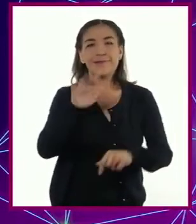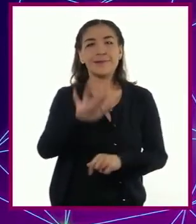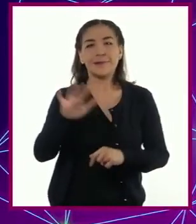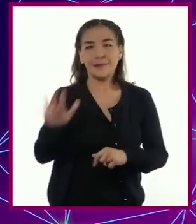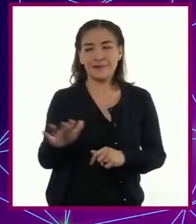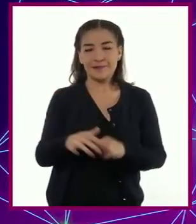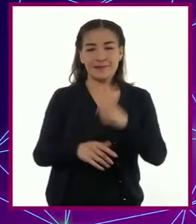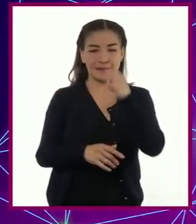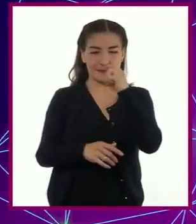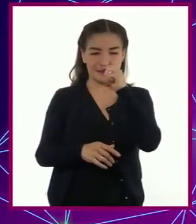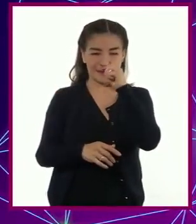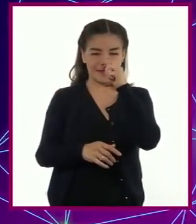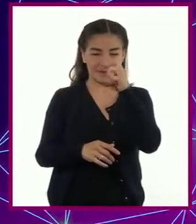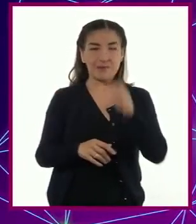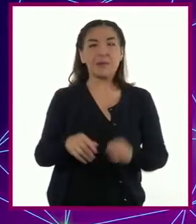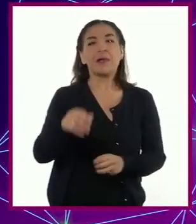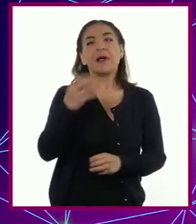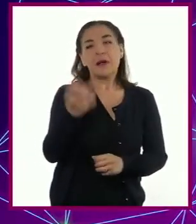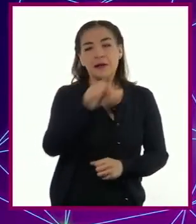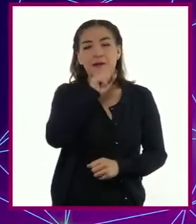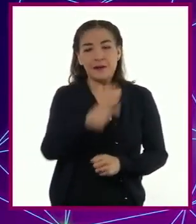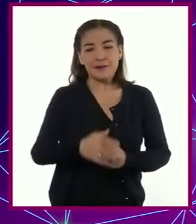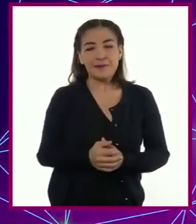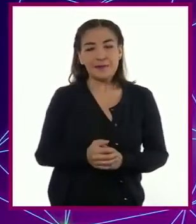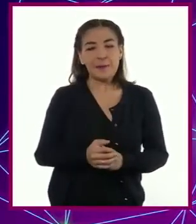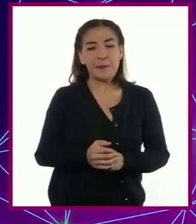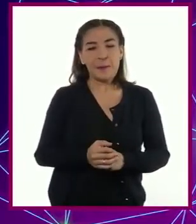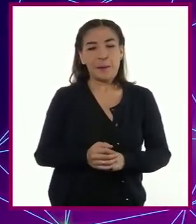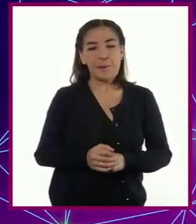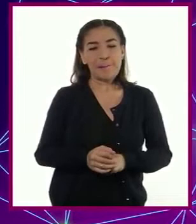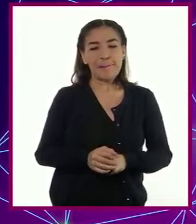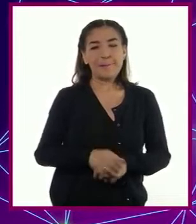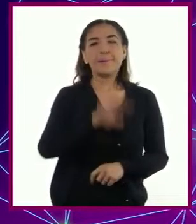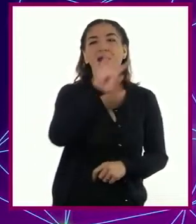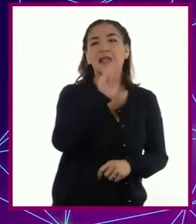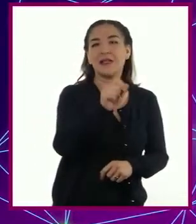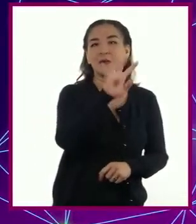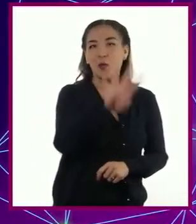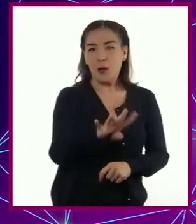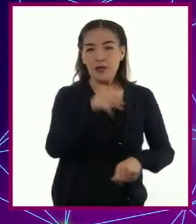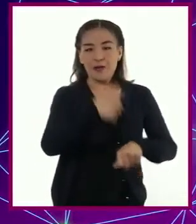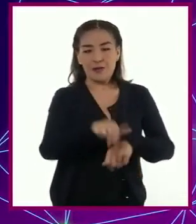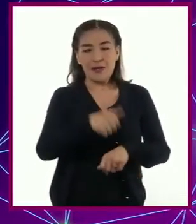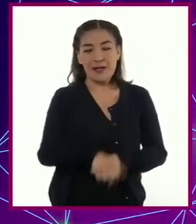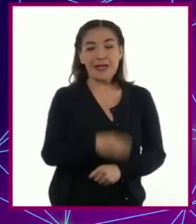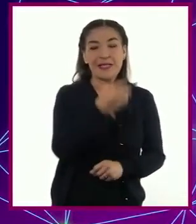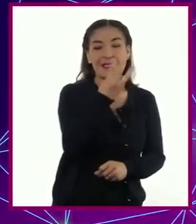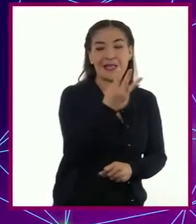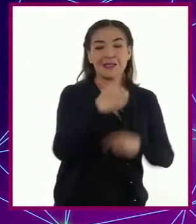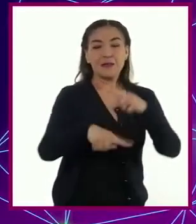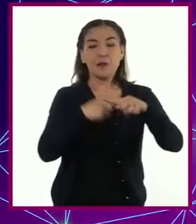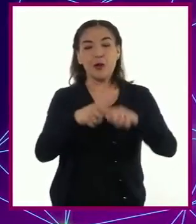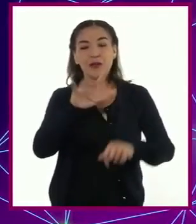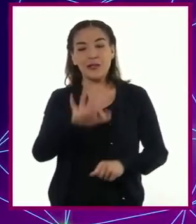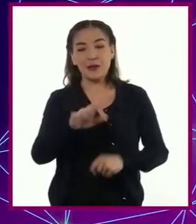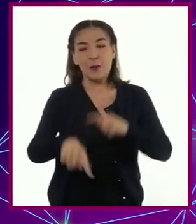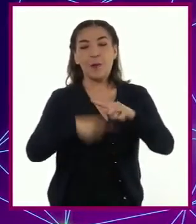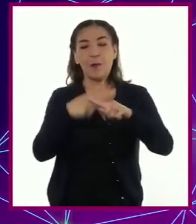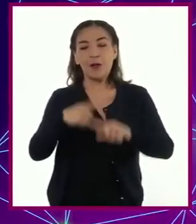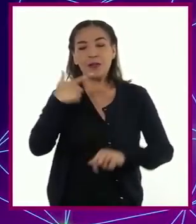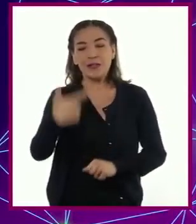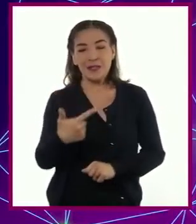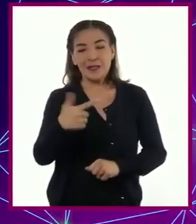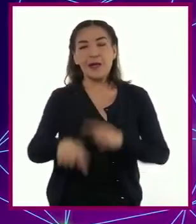55, o como el producto de 4 factores, 3 por 5 por